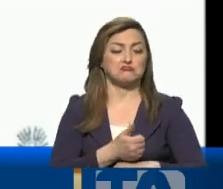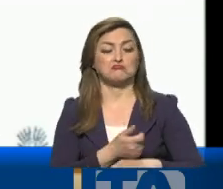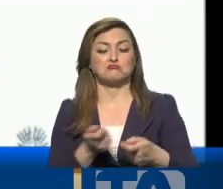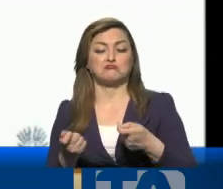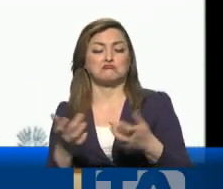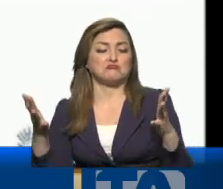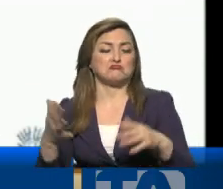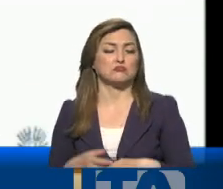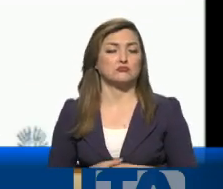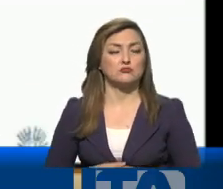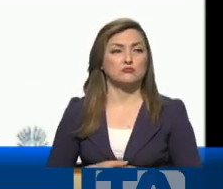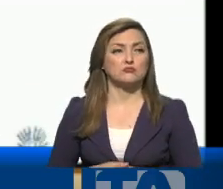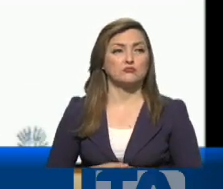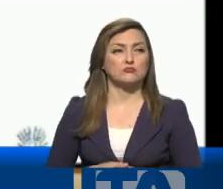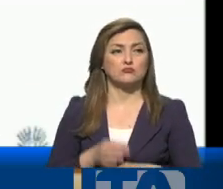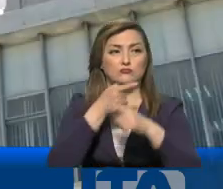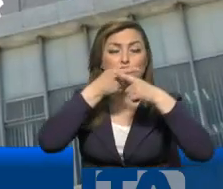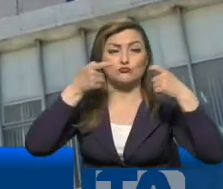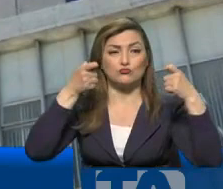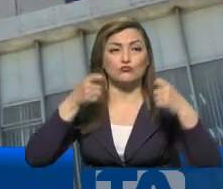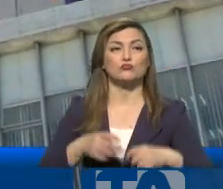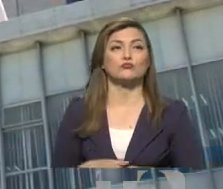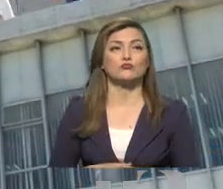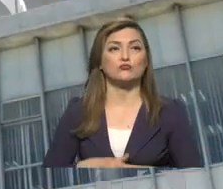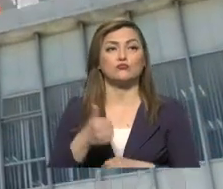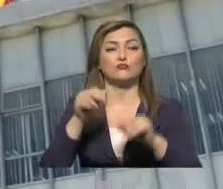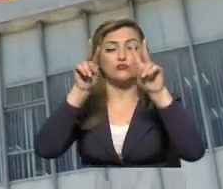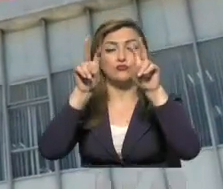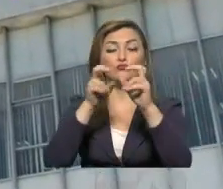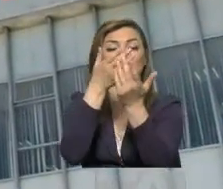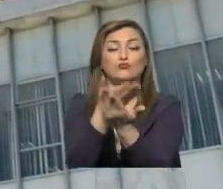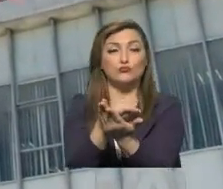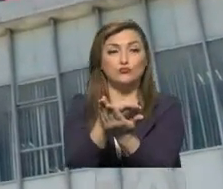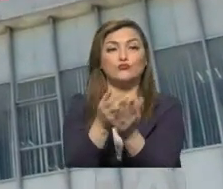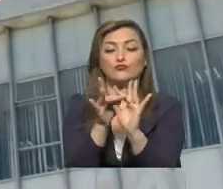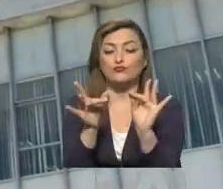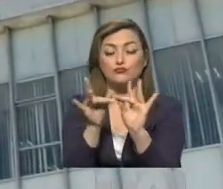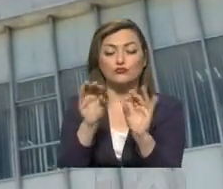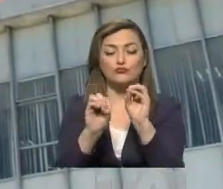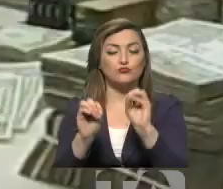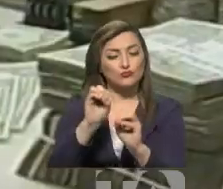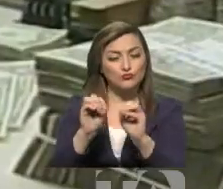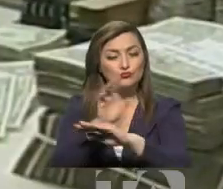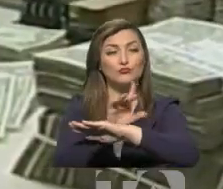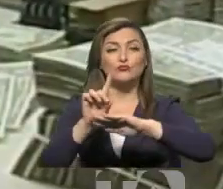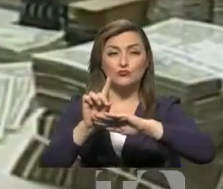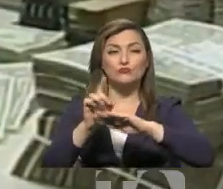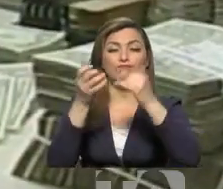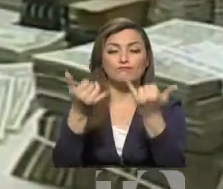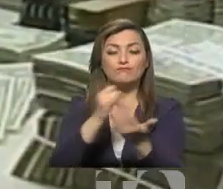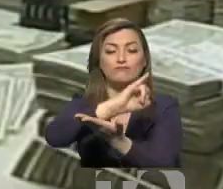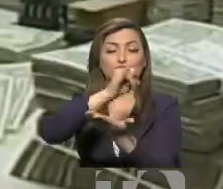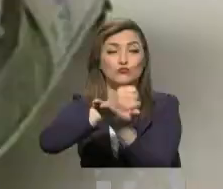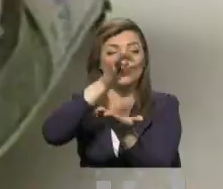autoridad que la revise. Totalmente falso. Otro tema que proponen en el texto es que el directorio del banco sea ahora la